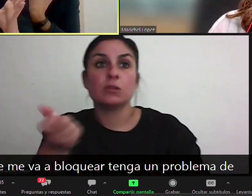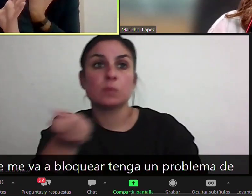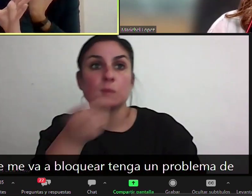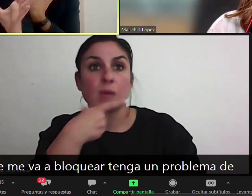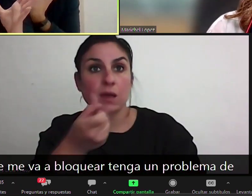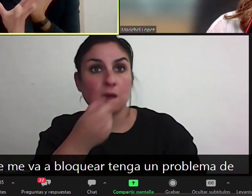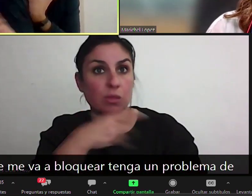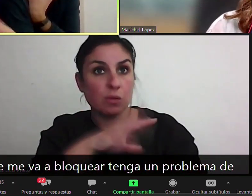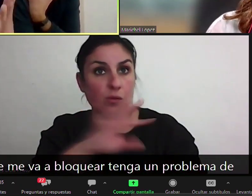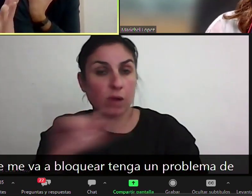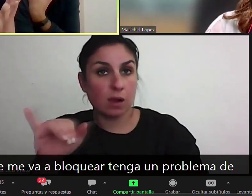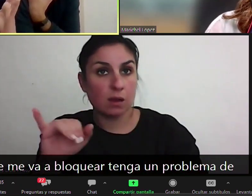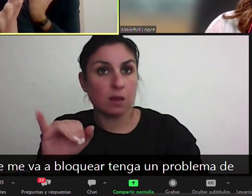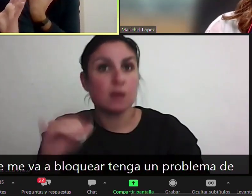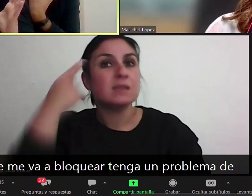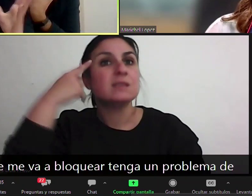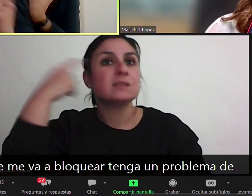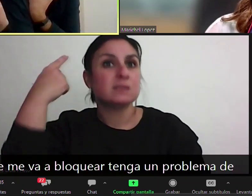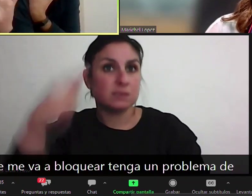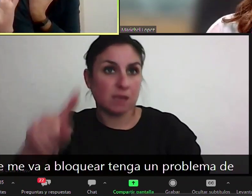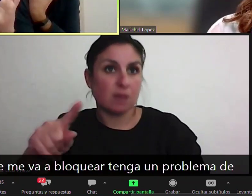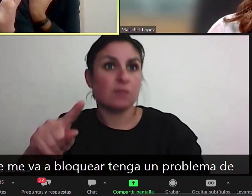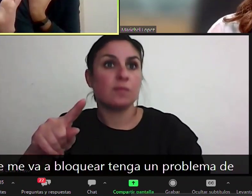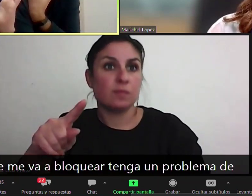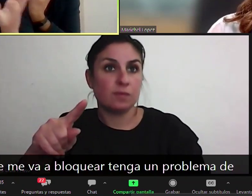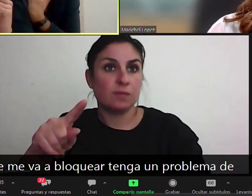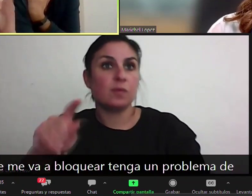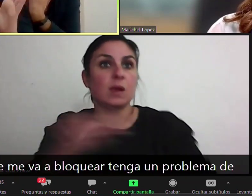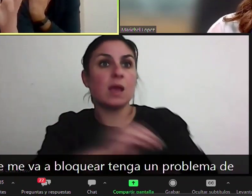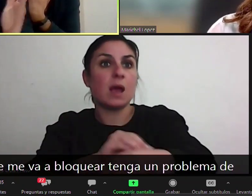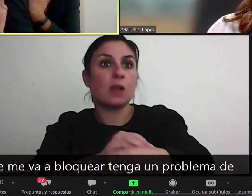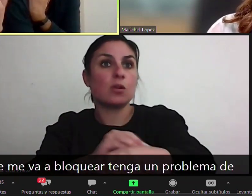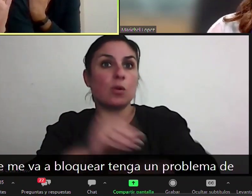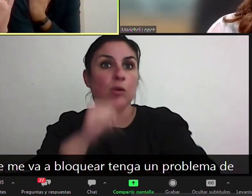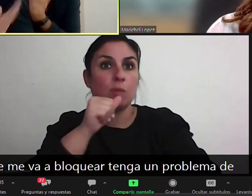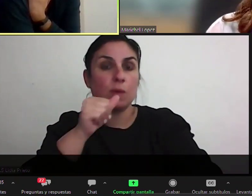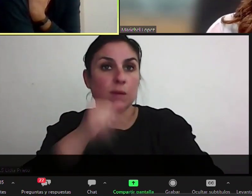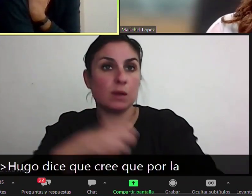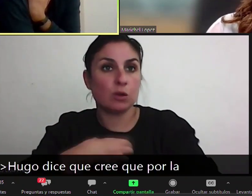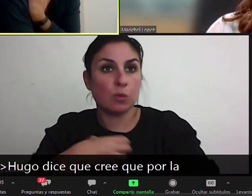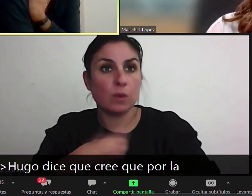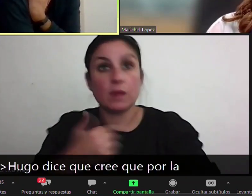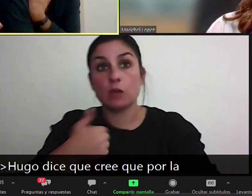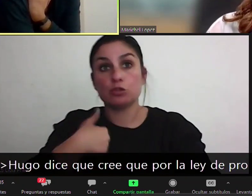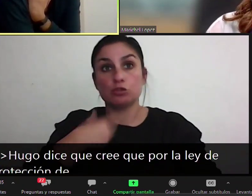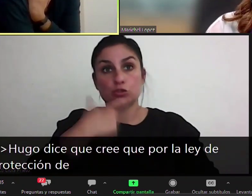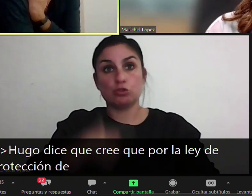pero ya lo tienen que aprender. Yo tengo colesterol y tampoco debería beber cerveza sin el alcohol, algún día aprenderé. Es